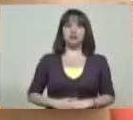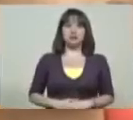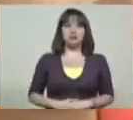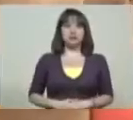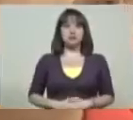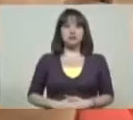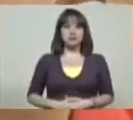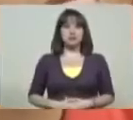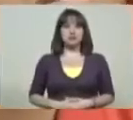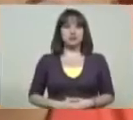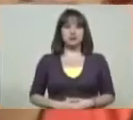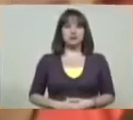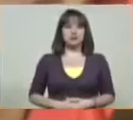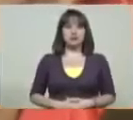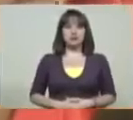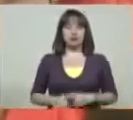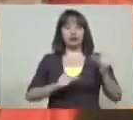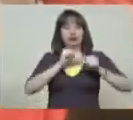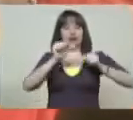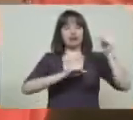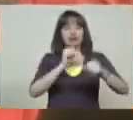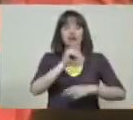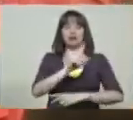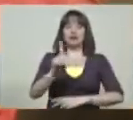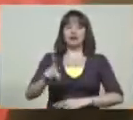del siglo XXI.